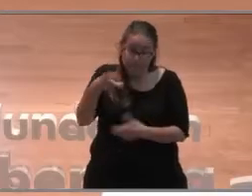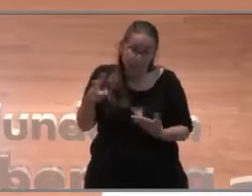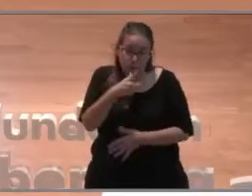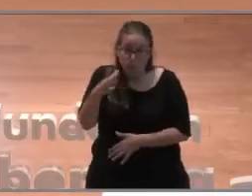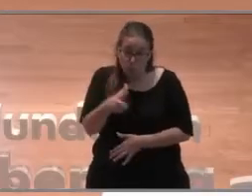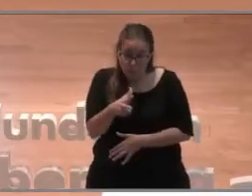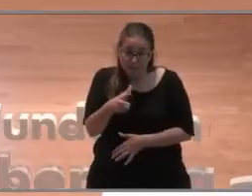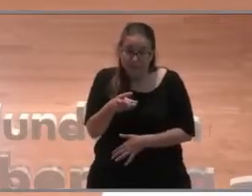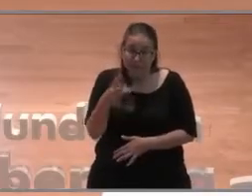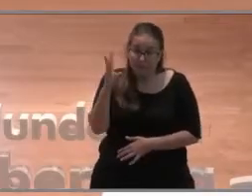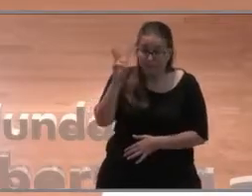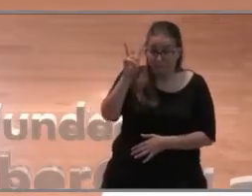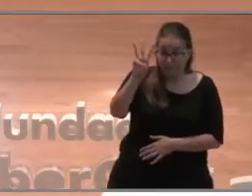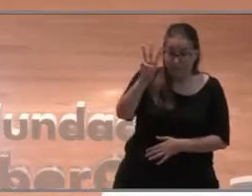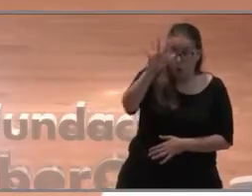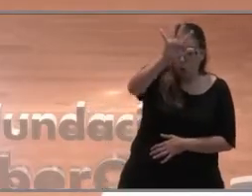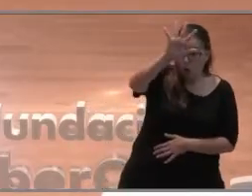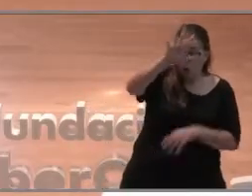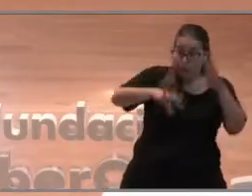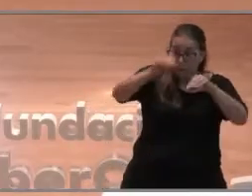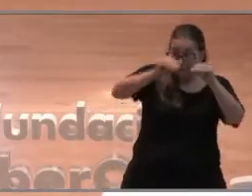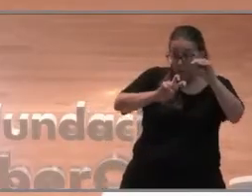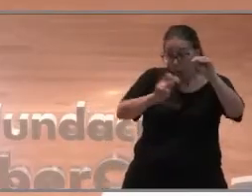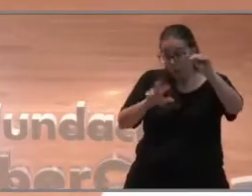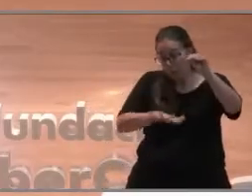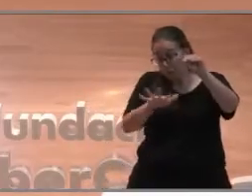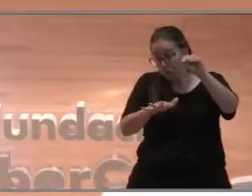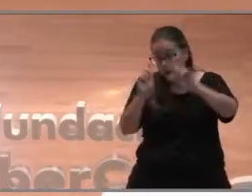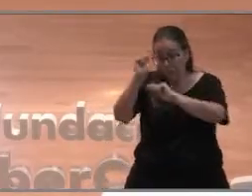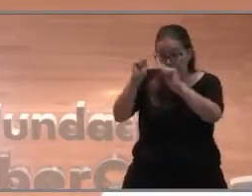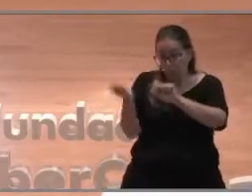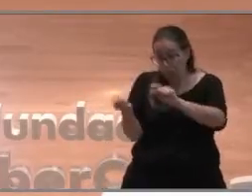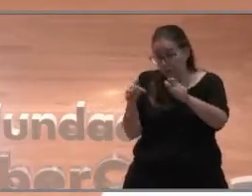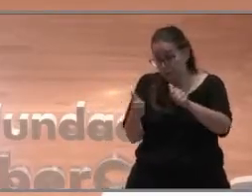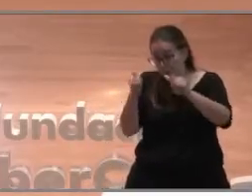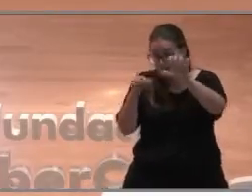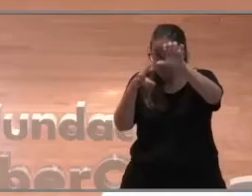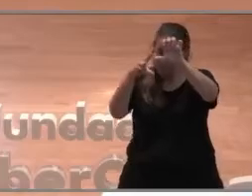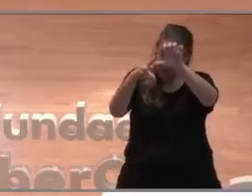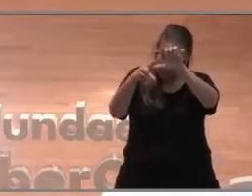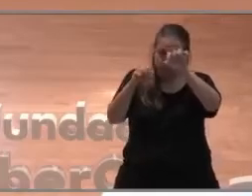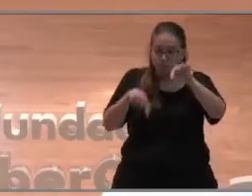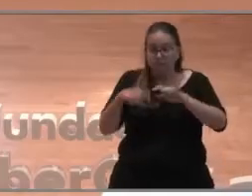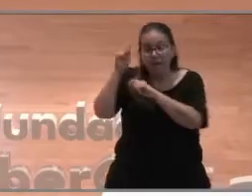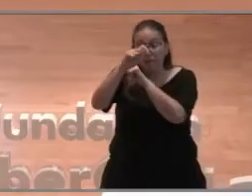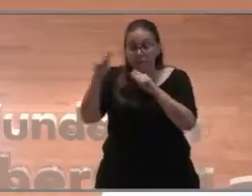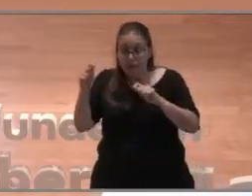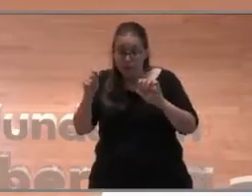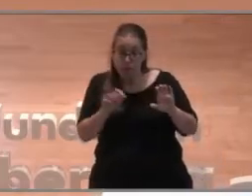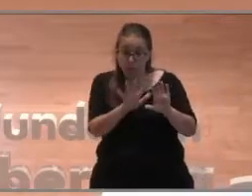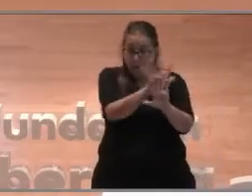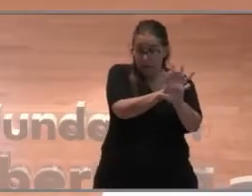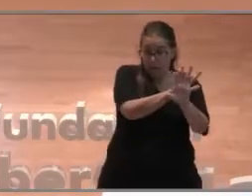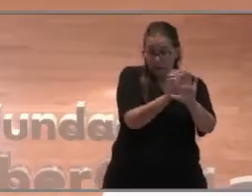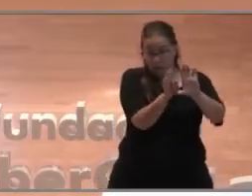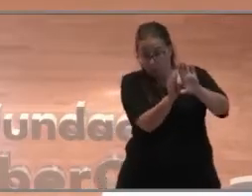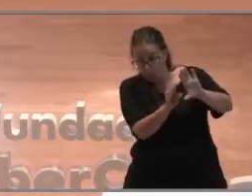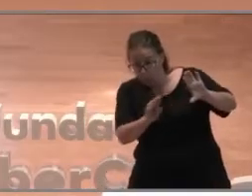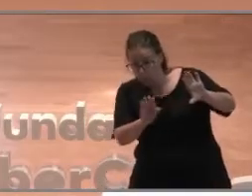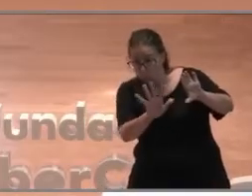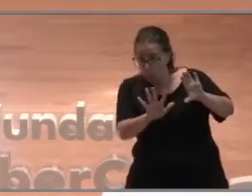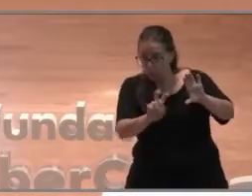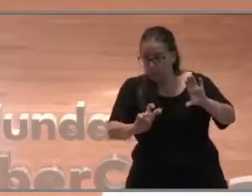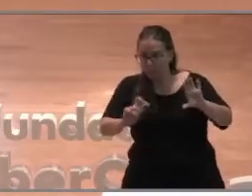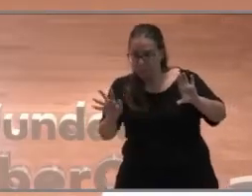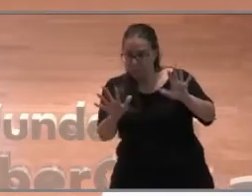una parte del Pirineo, una parte más parecida a Zaragoza, bueno, pues y en Zaragoza el sistema Ibérica por un lado, el Valle del Ebro por otro.